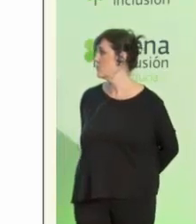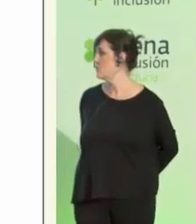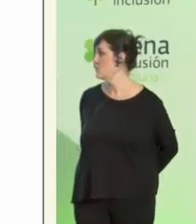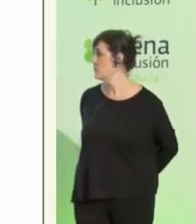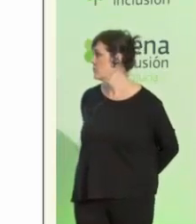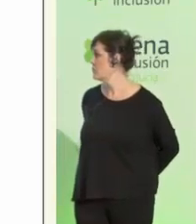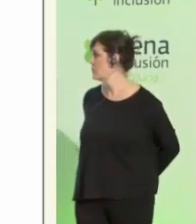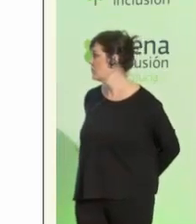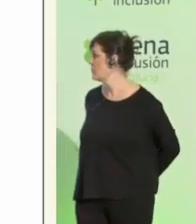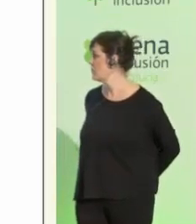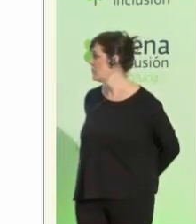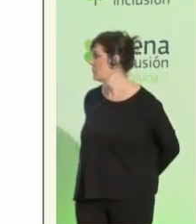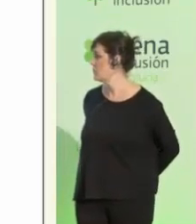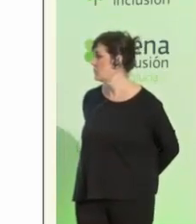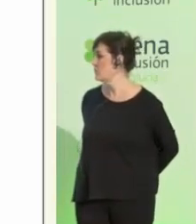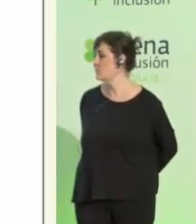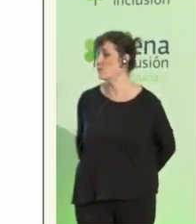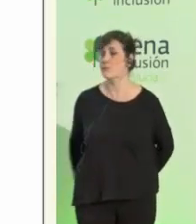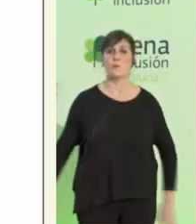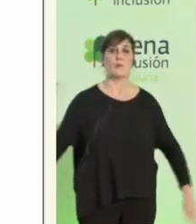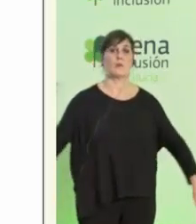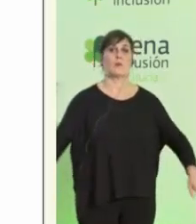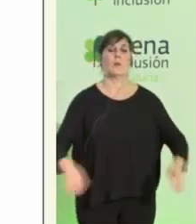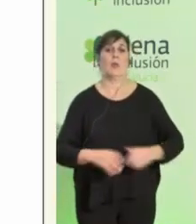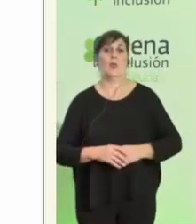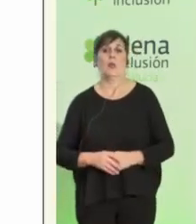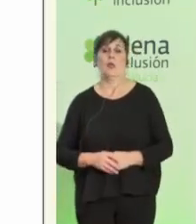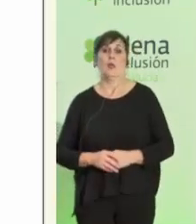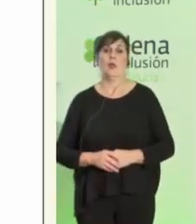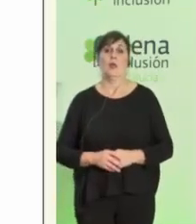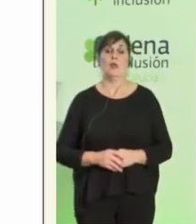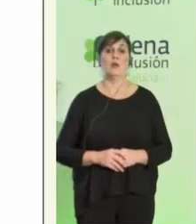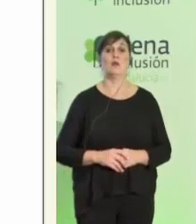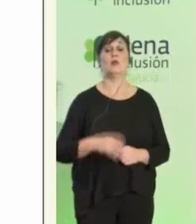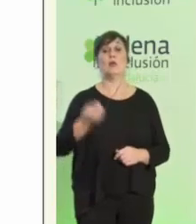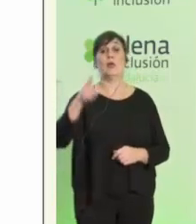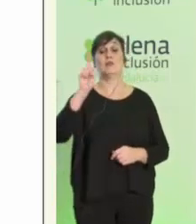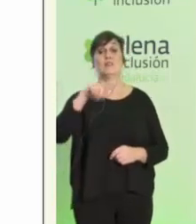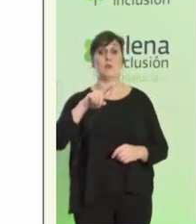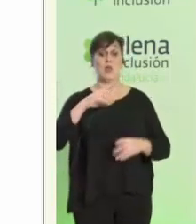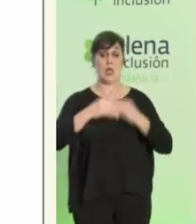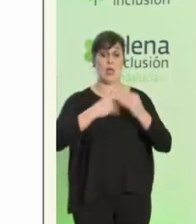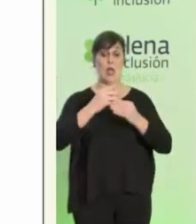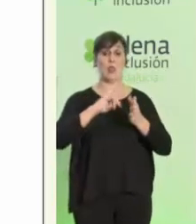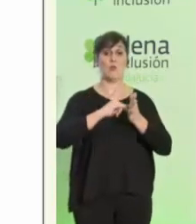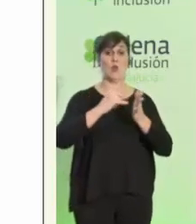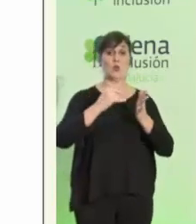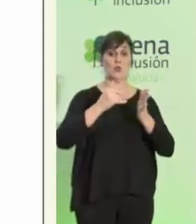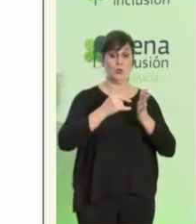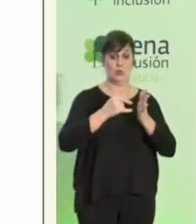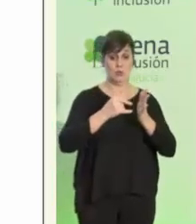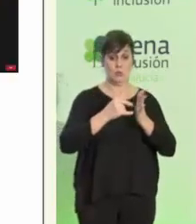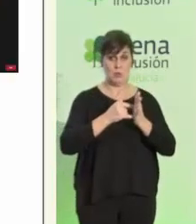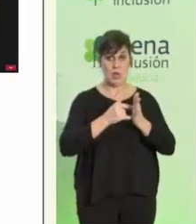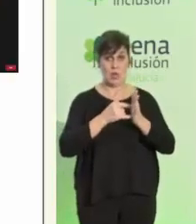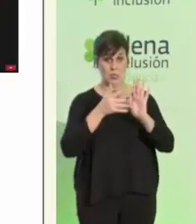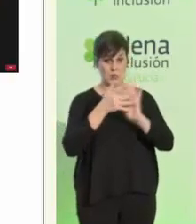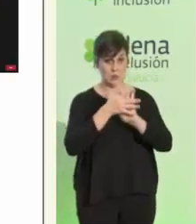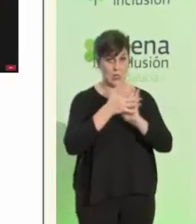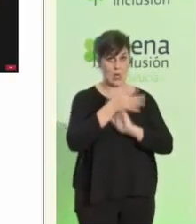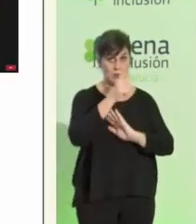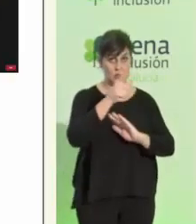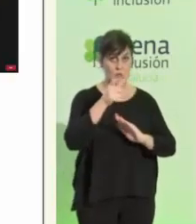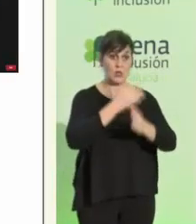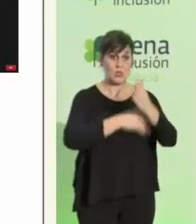Y hay un par de cosas que también planteamos a las personas con